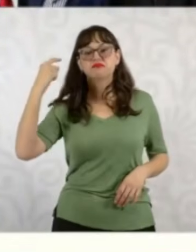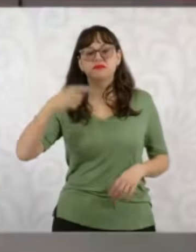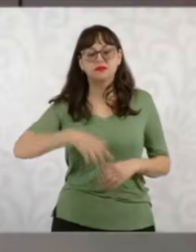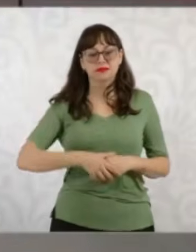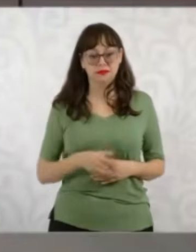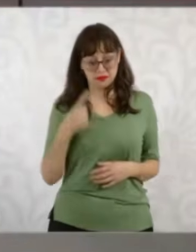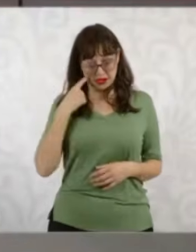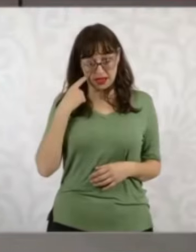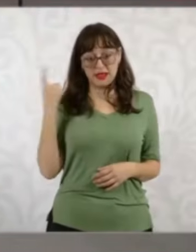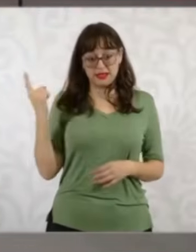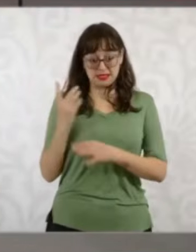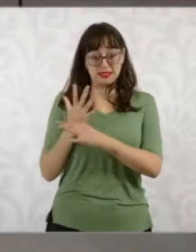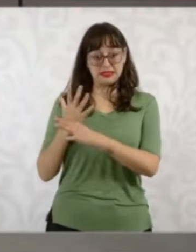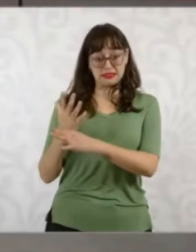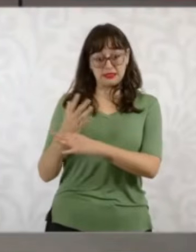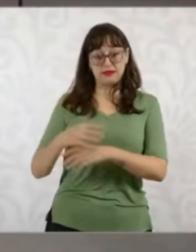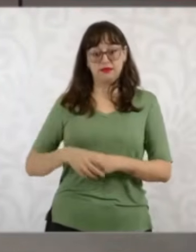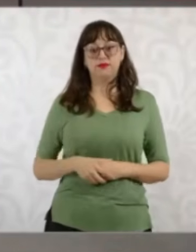escuchar.